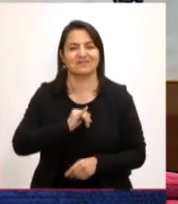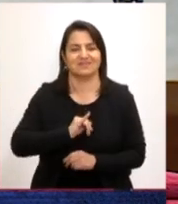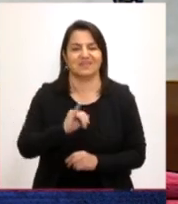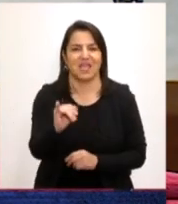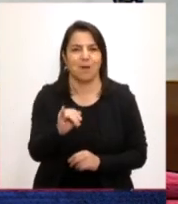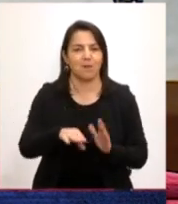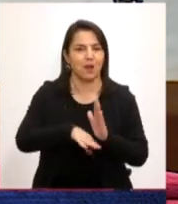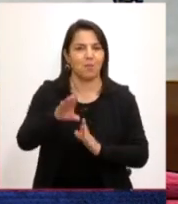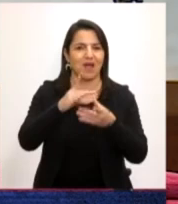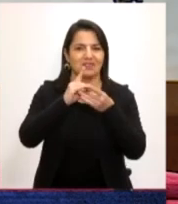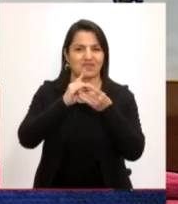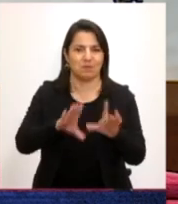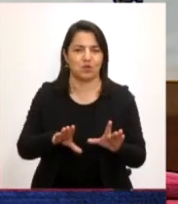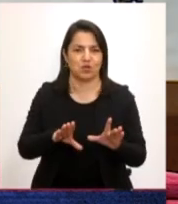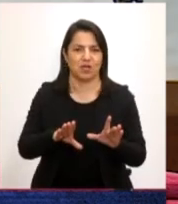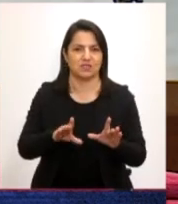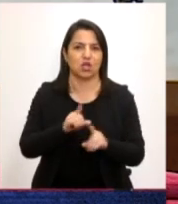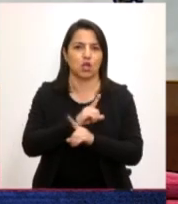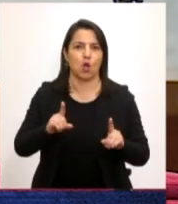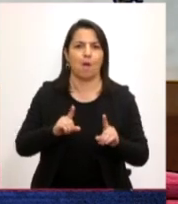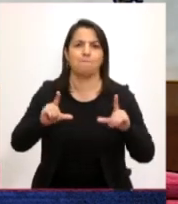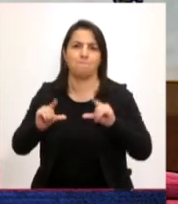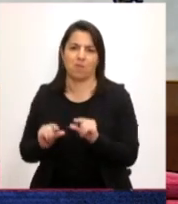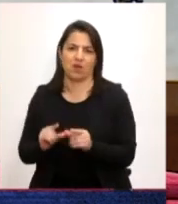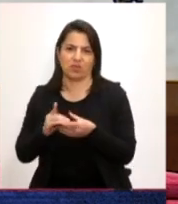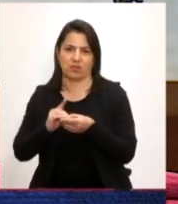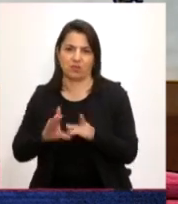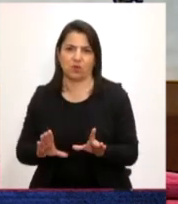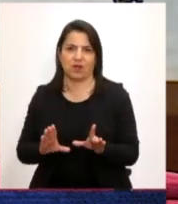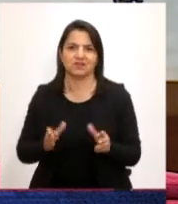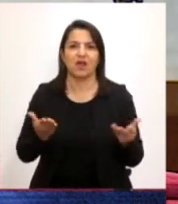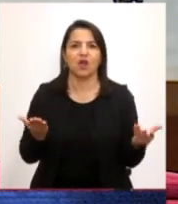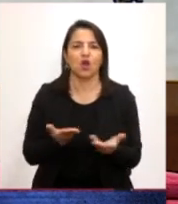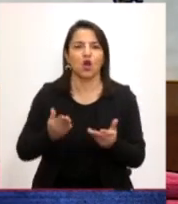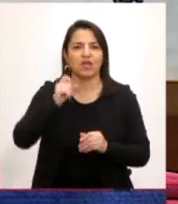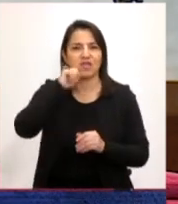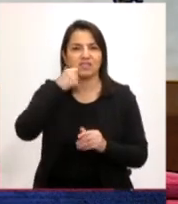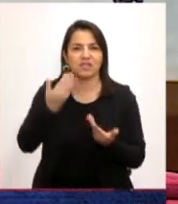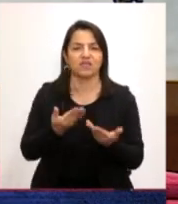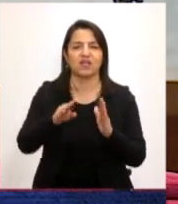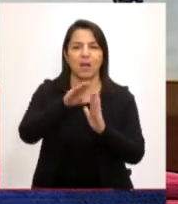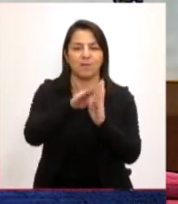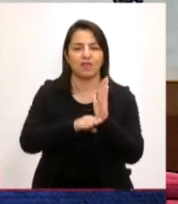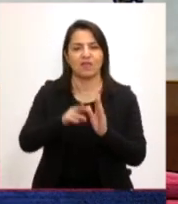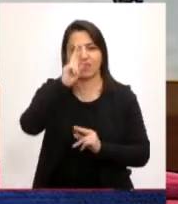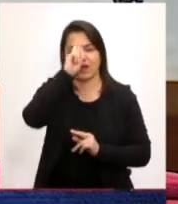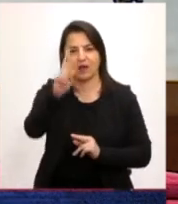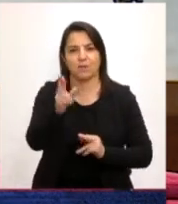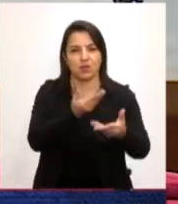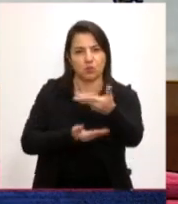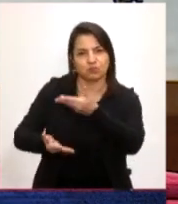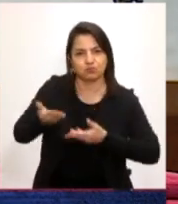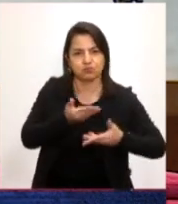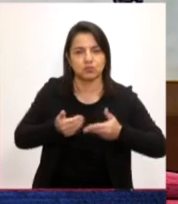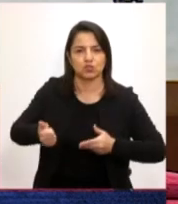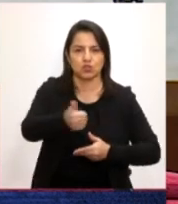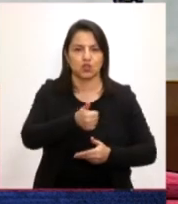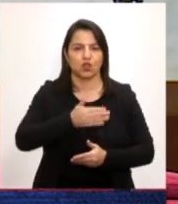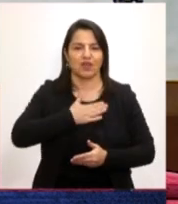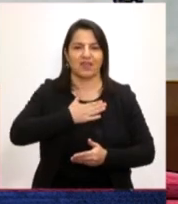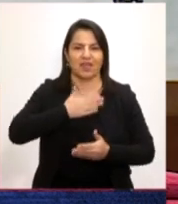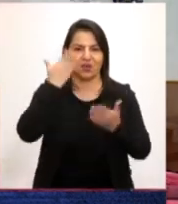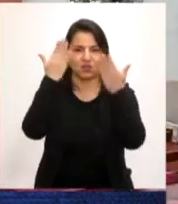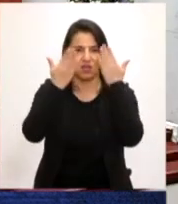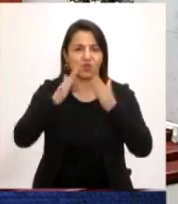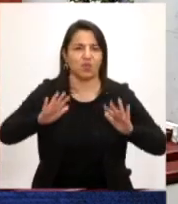más democracia y no menos. En lo que se refiere a medidas para el respeto entre nosotros y nosotras, quiero saludar el